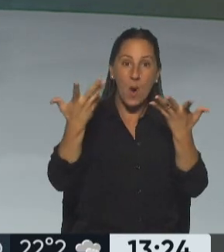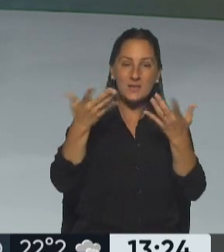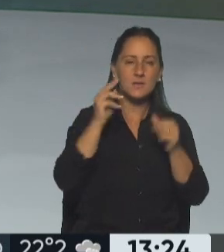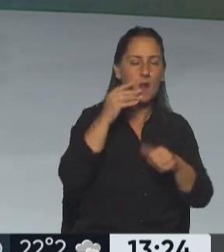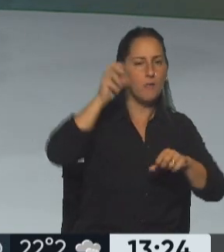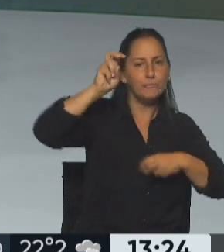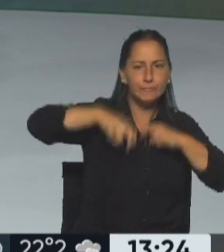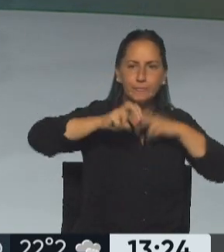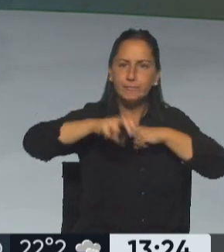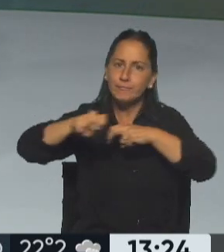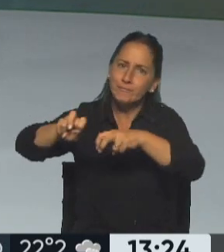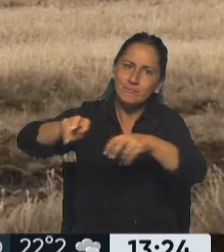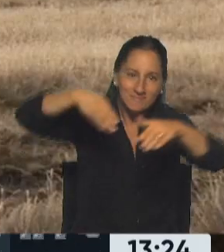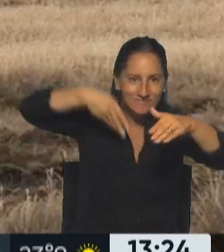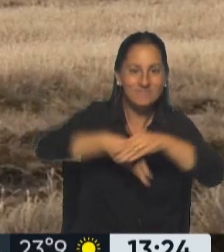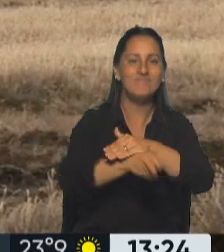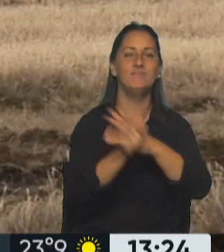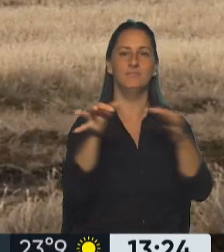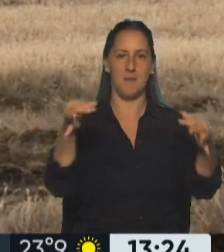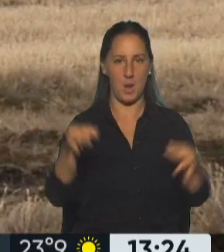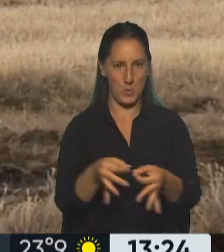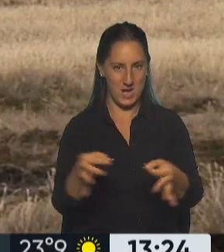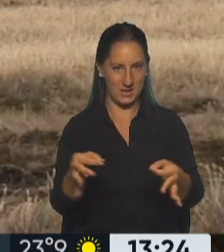recorrer caminando las Islas Malvinas.